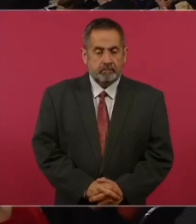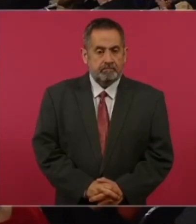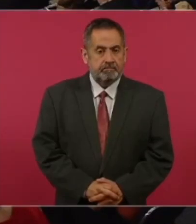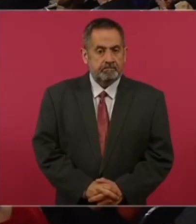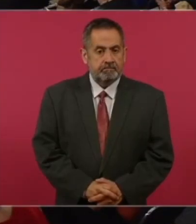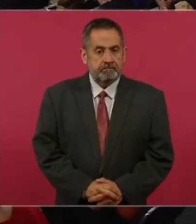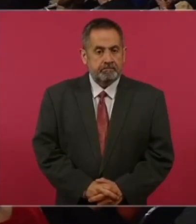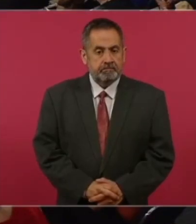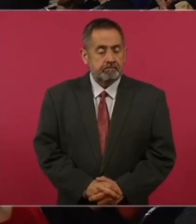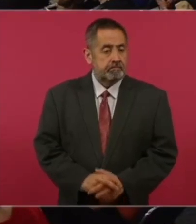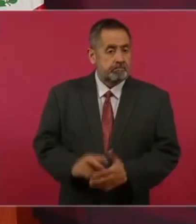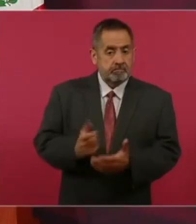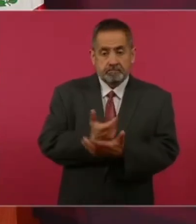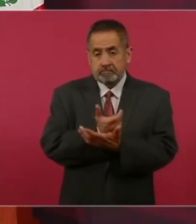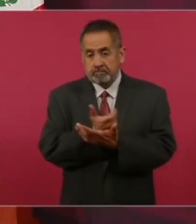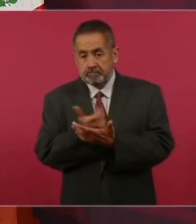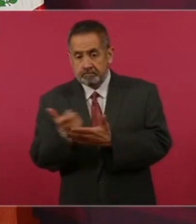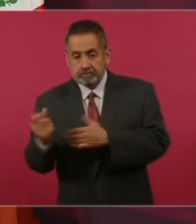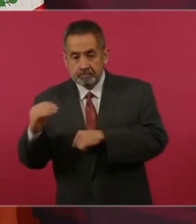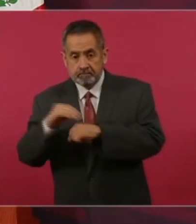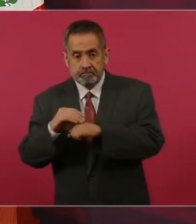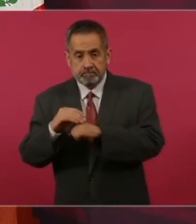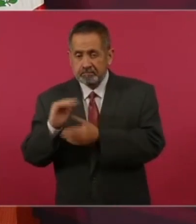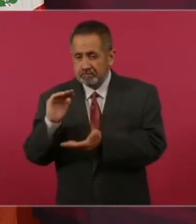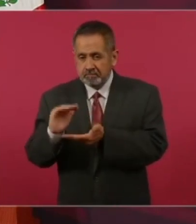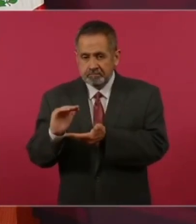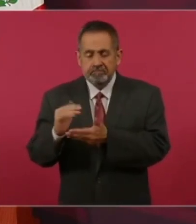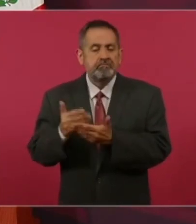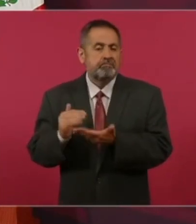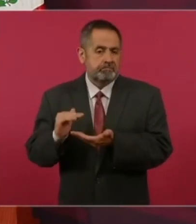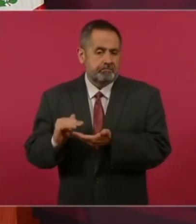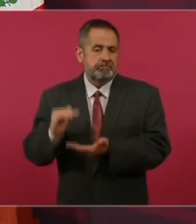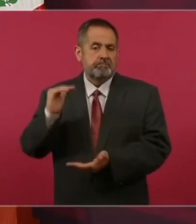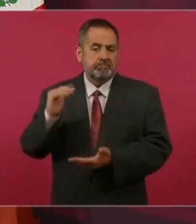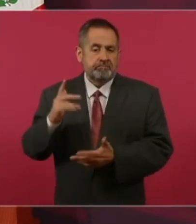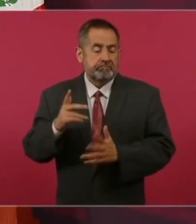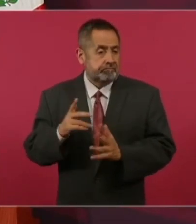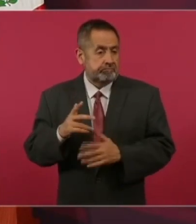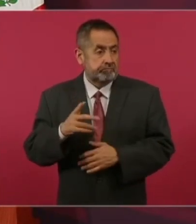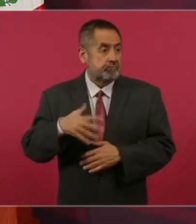deberíamos decir todos los mexicanos